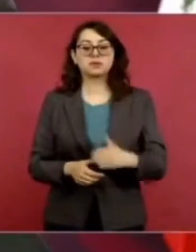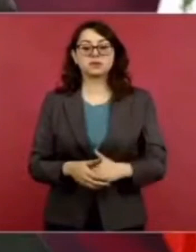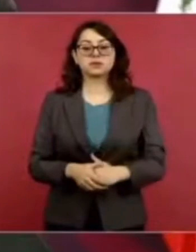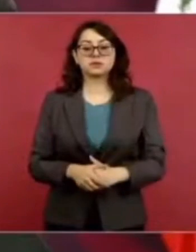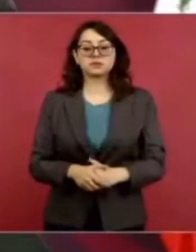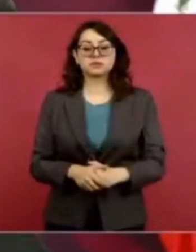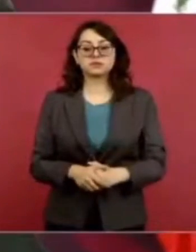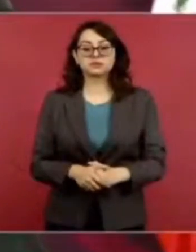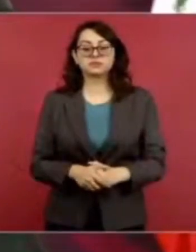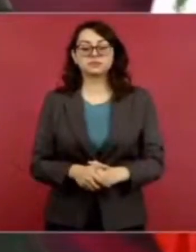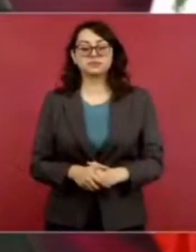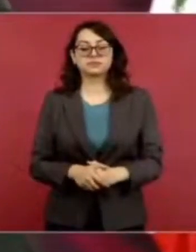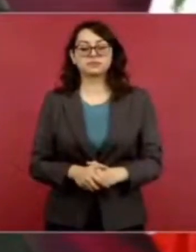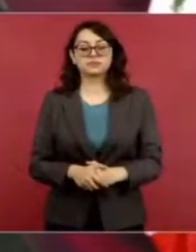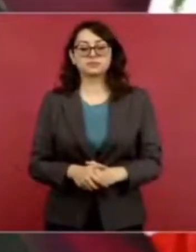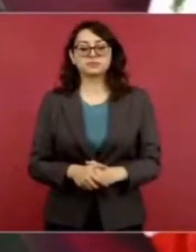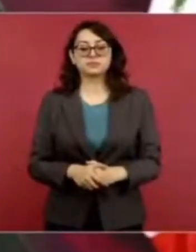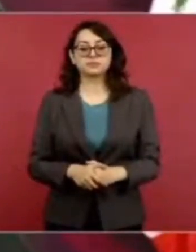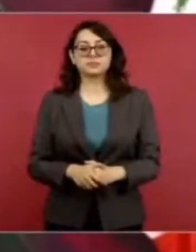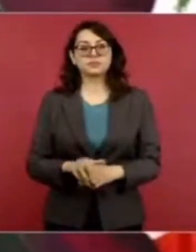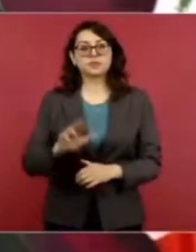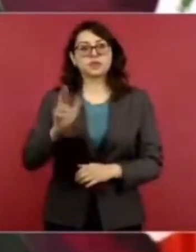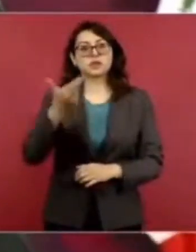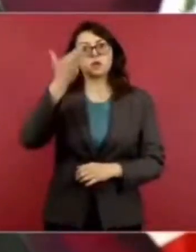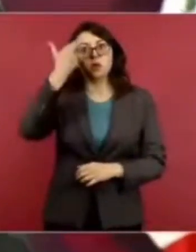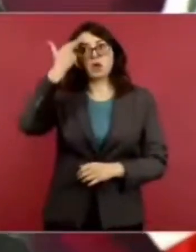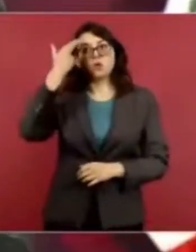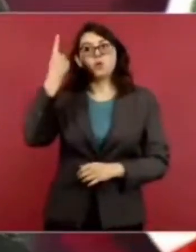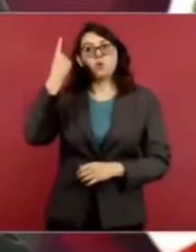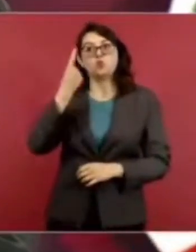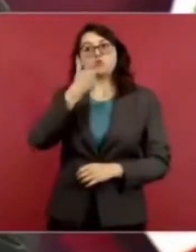el gran escritor argentino.